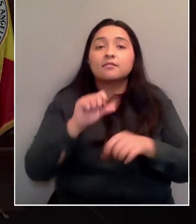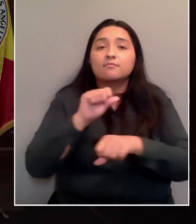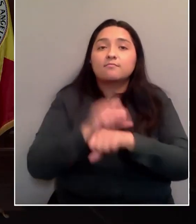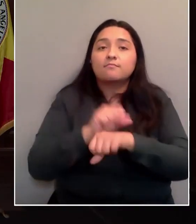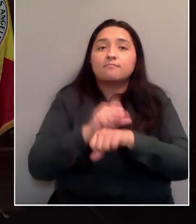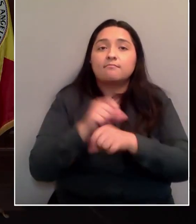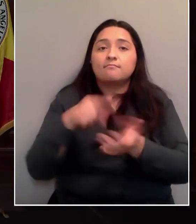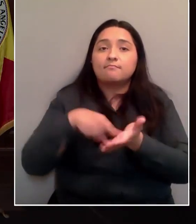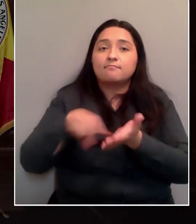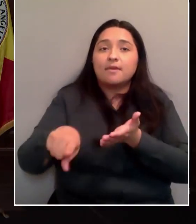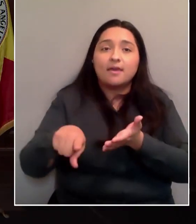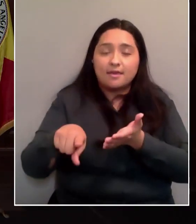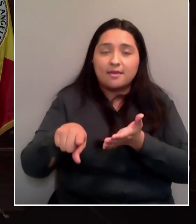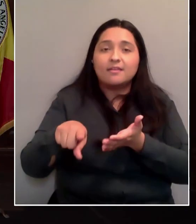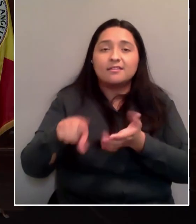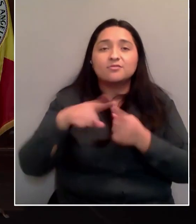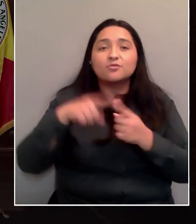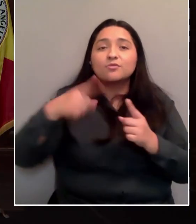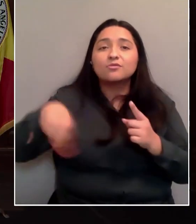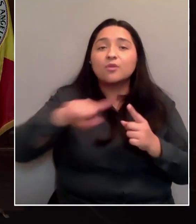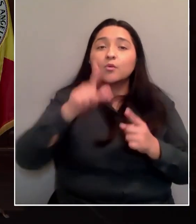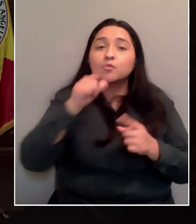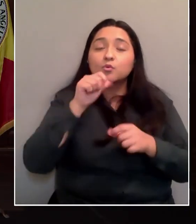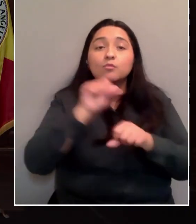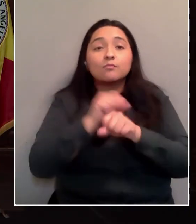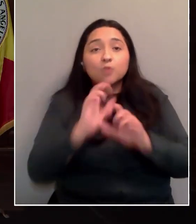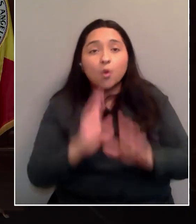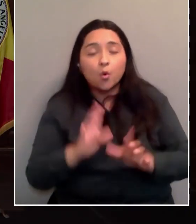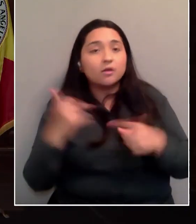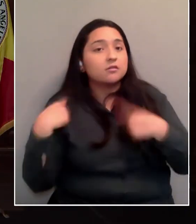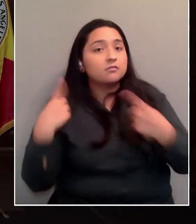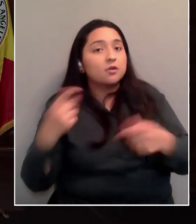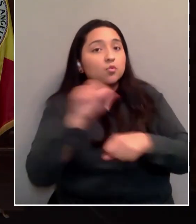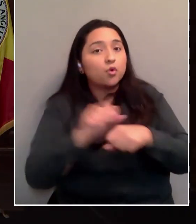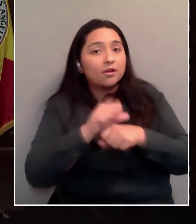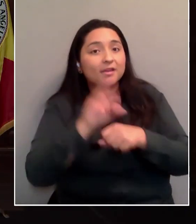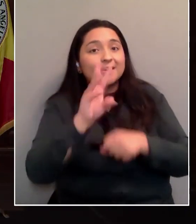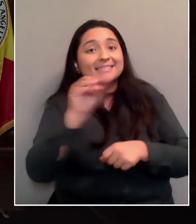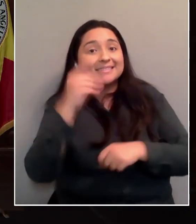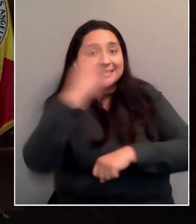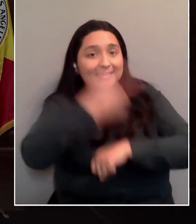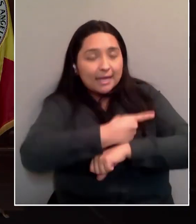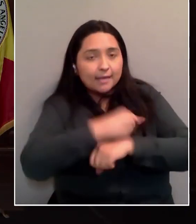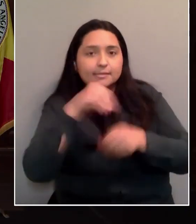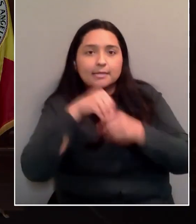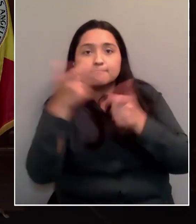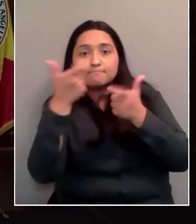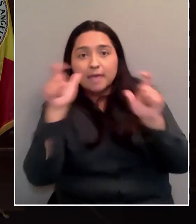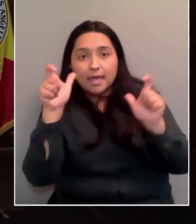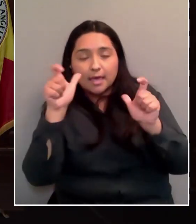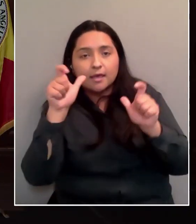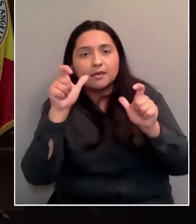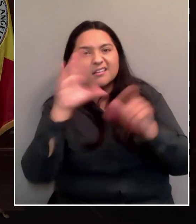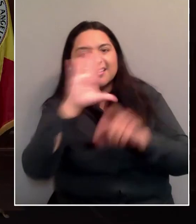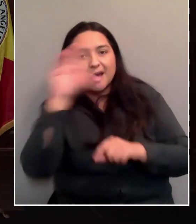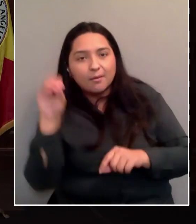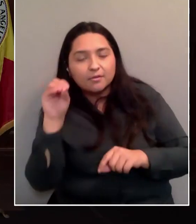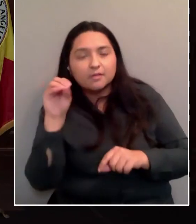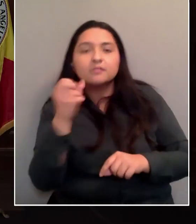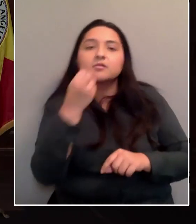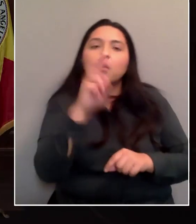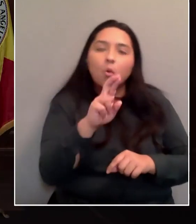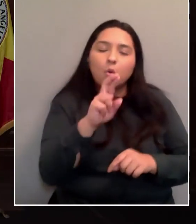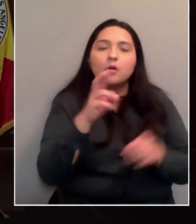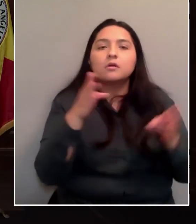durante durante al menos 60 días en grandes empresas o organizaciones sin fines de lucros que tienen más de